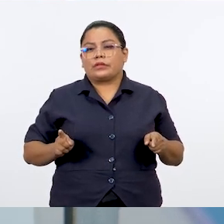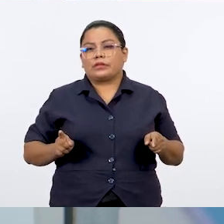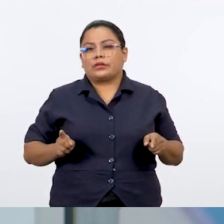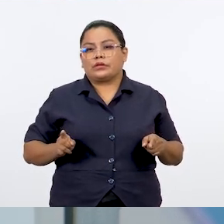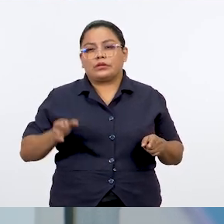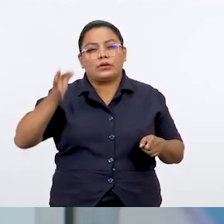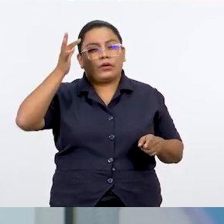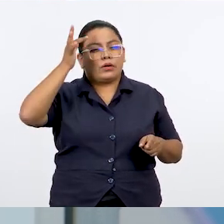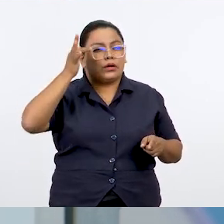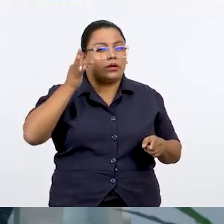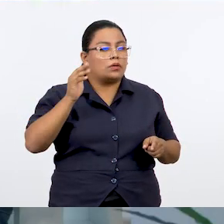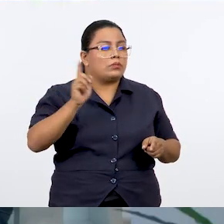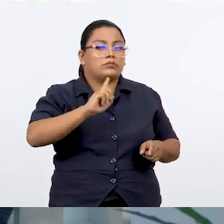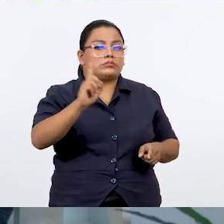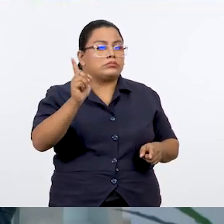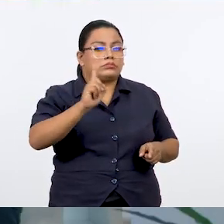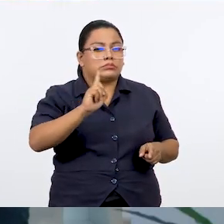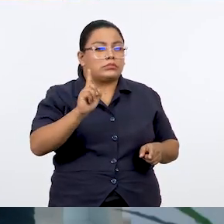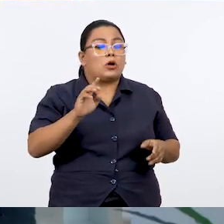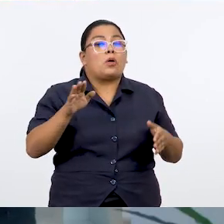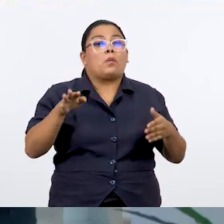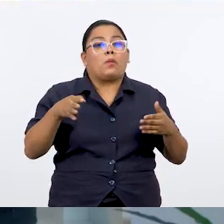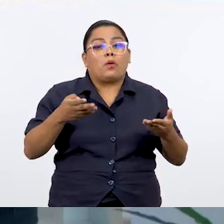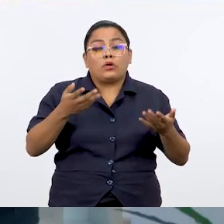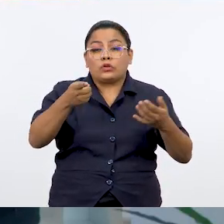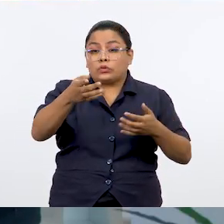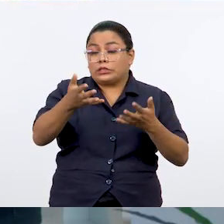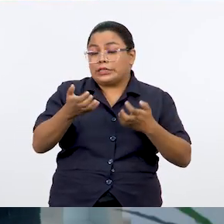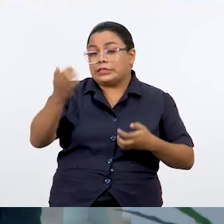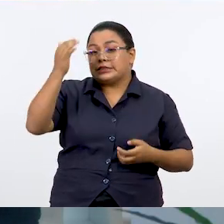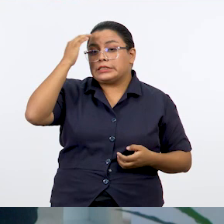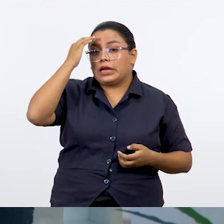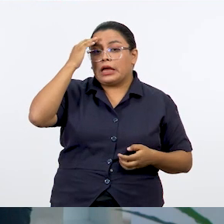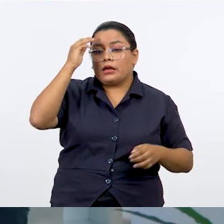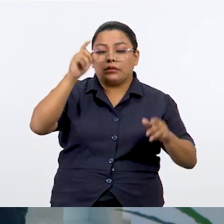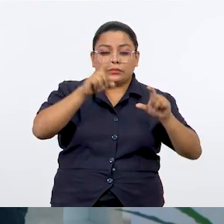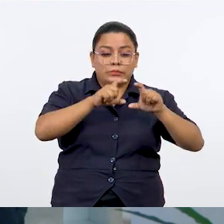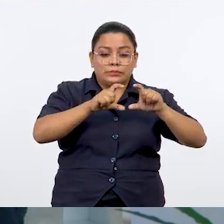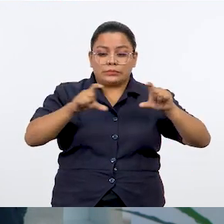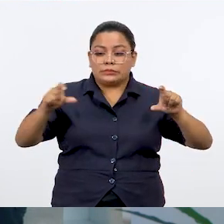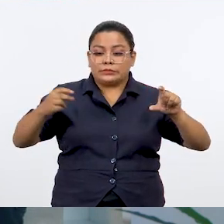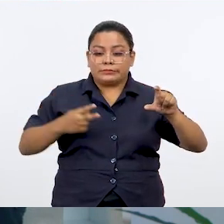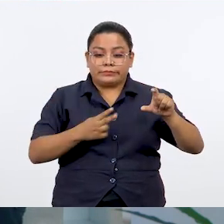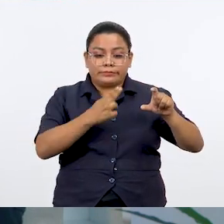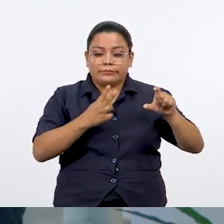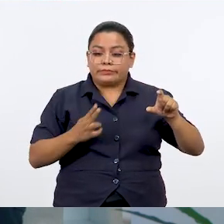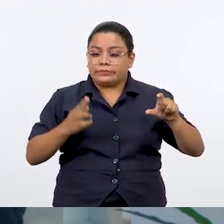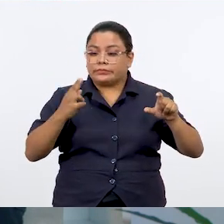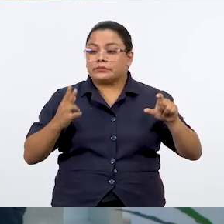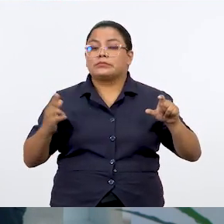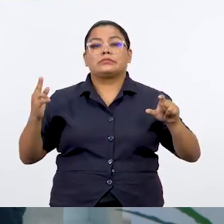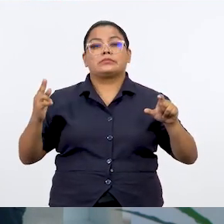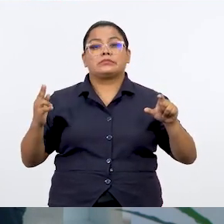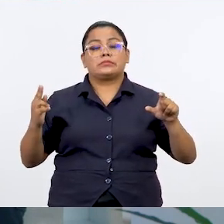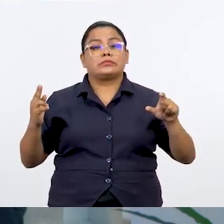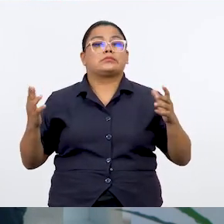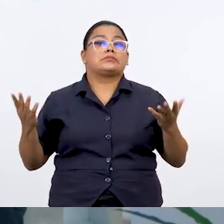Pues yo creería que no, Alejandra, porque quieres averiguar cuántos caben en el listón